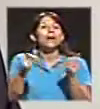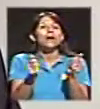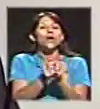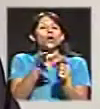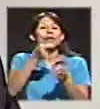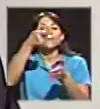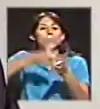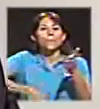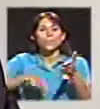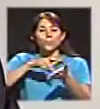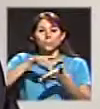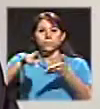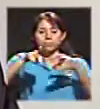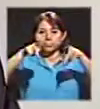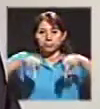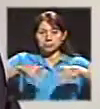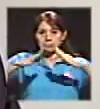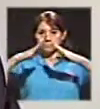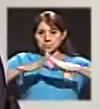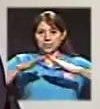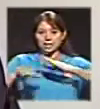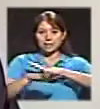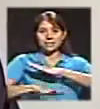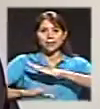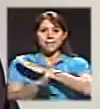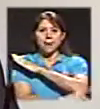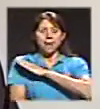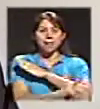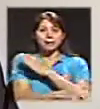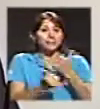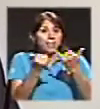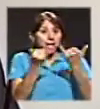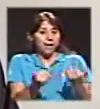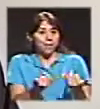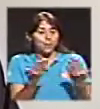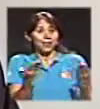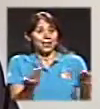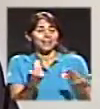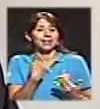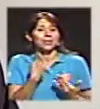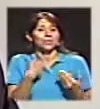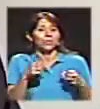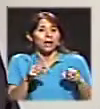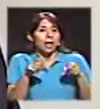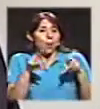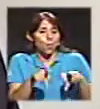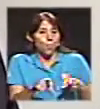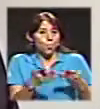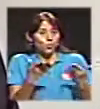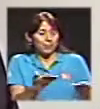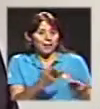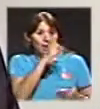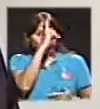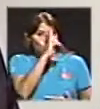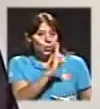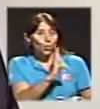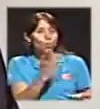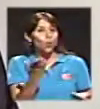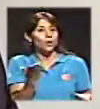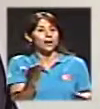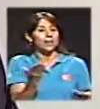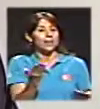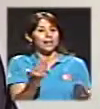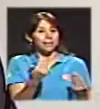tributan los habitantes de este país. Y en esta ocasión tenemos la posibilidad y el honor